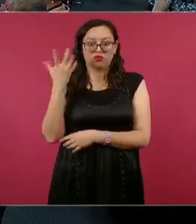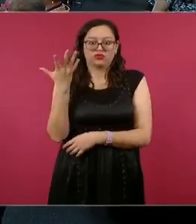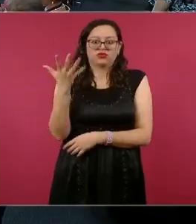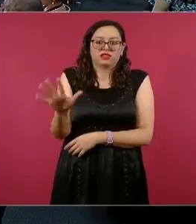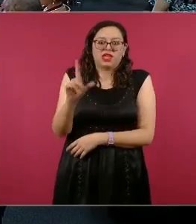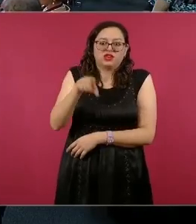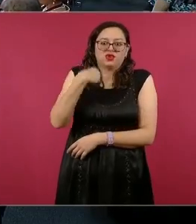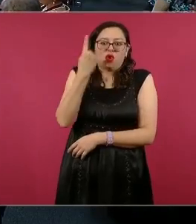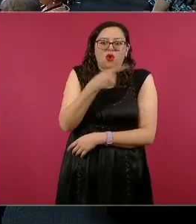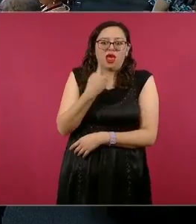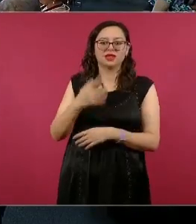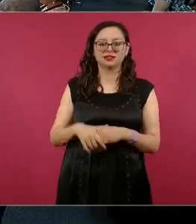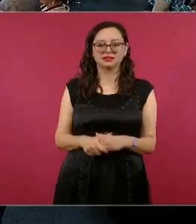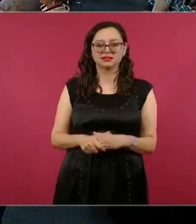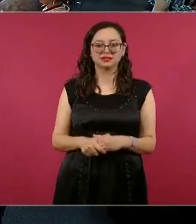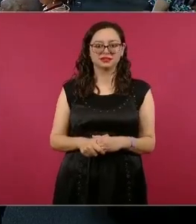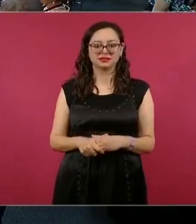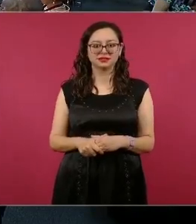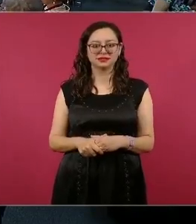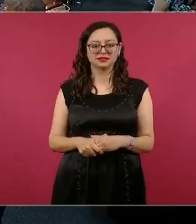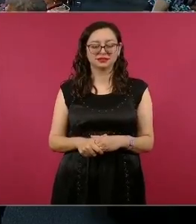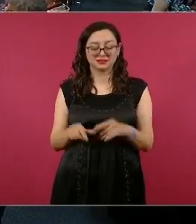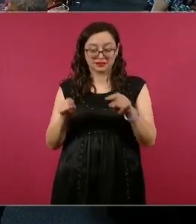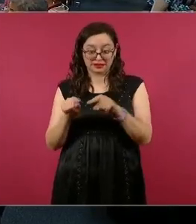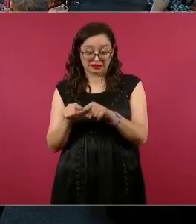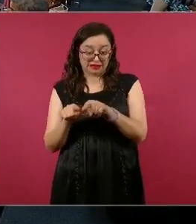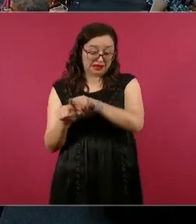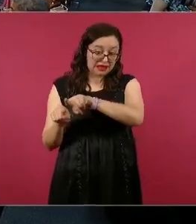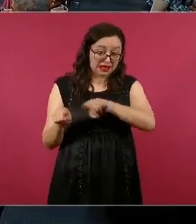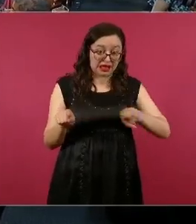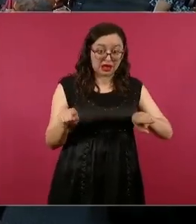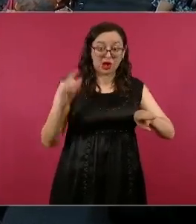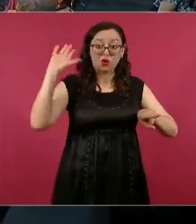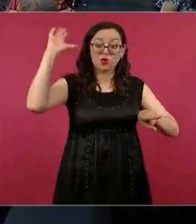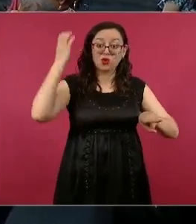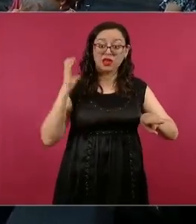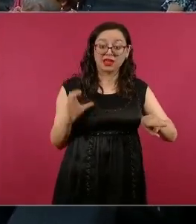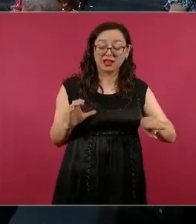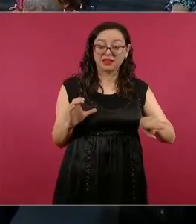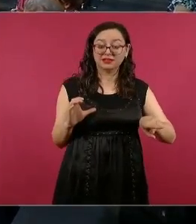Y de Tamazula a Culiacán